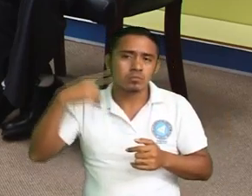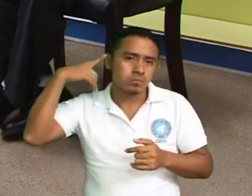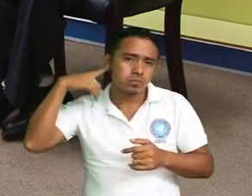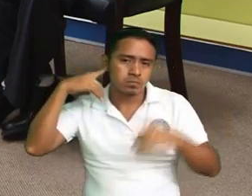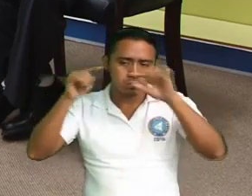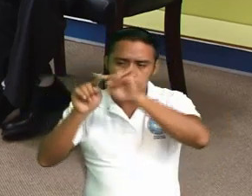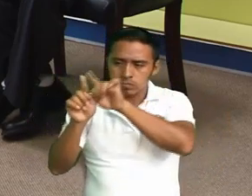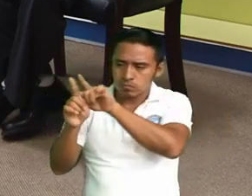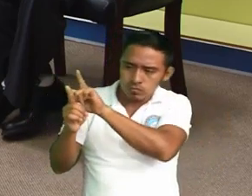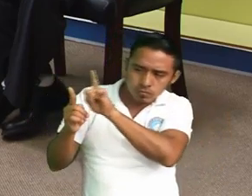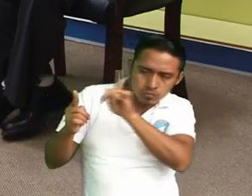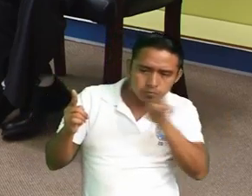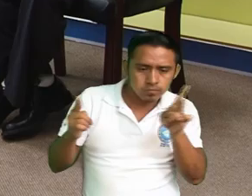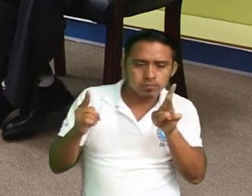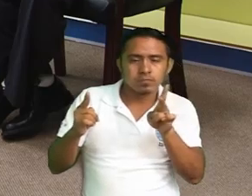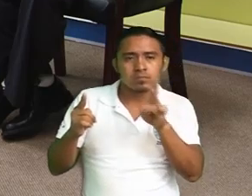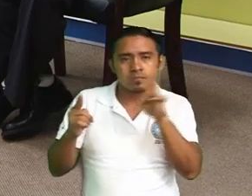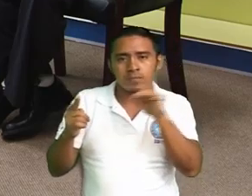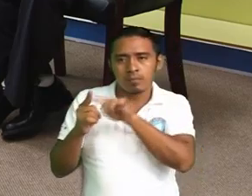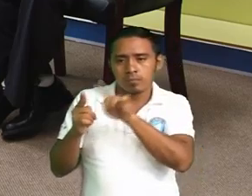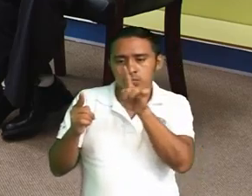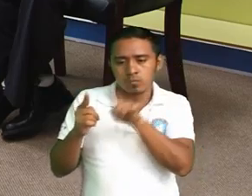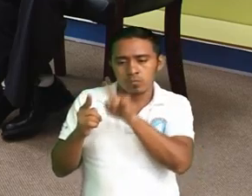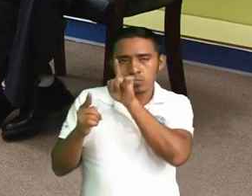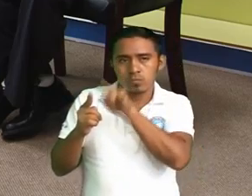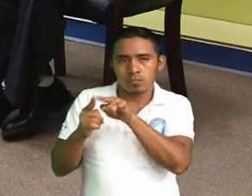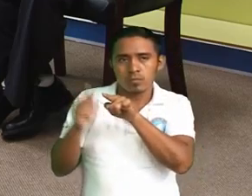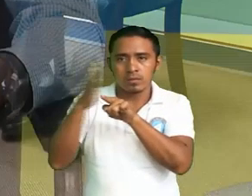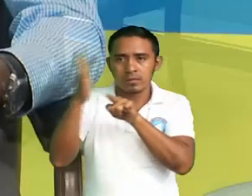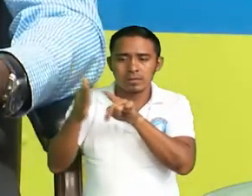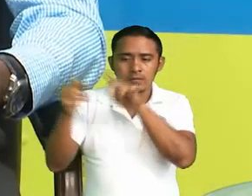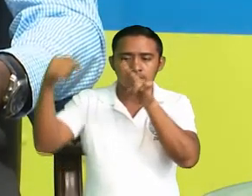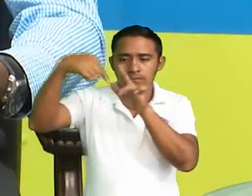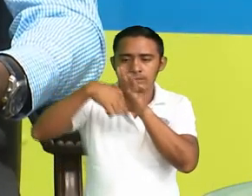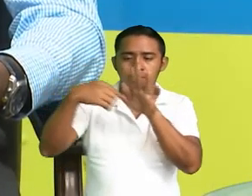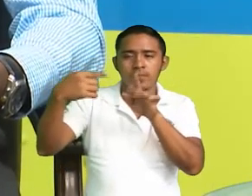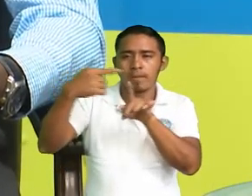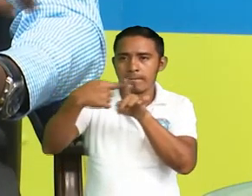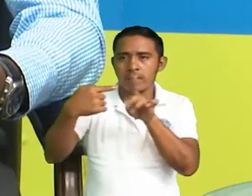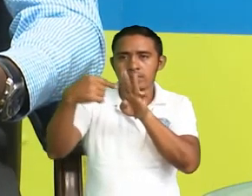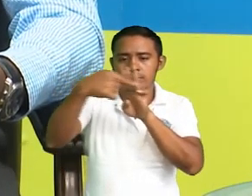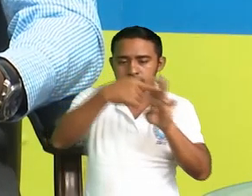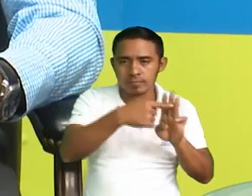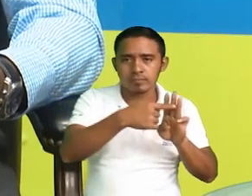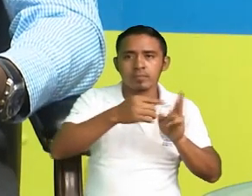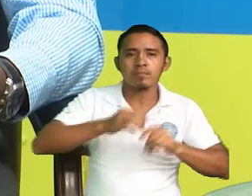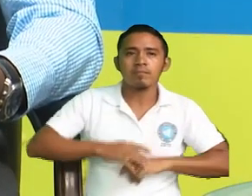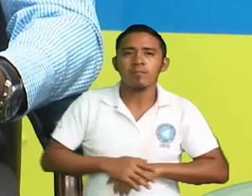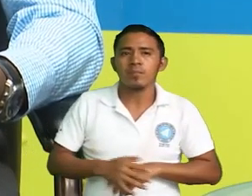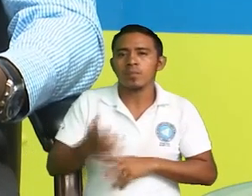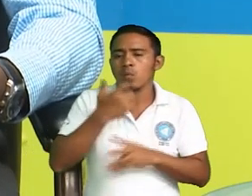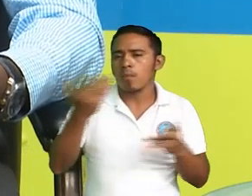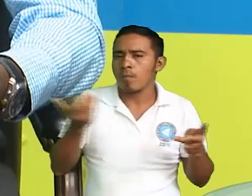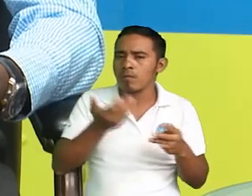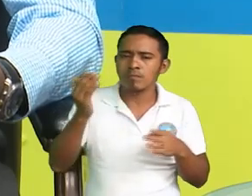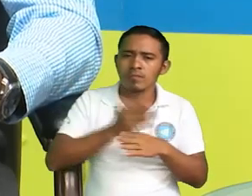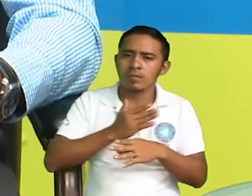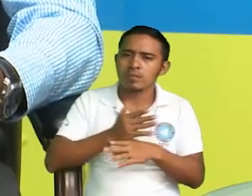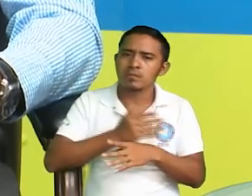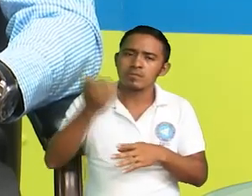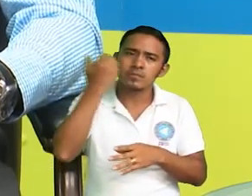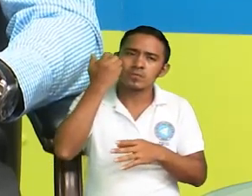conformado por externo, interno y medio. Sí, así es. Ahora, ¿cuáles son las infecciones que